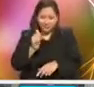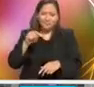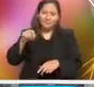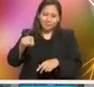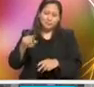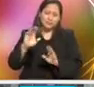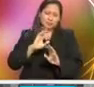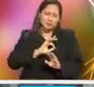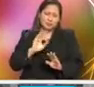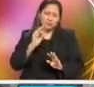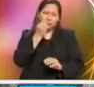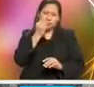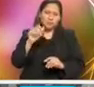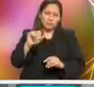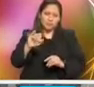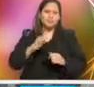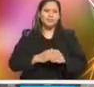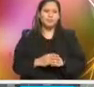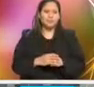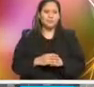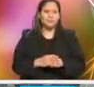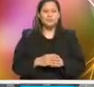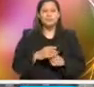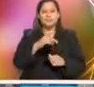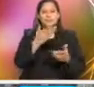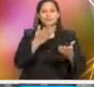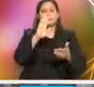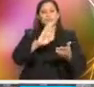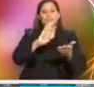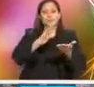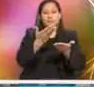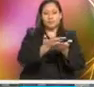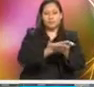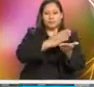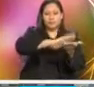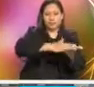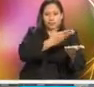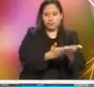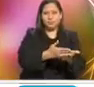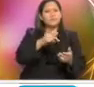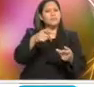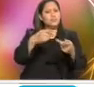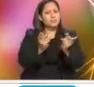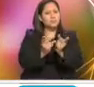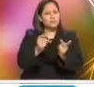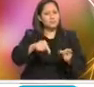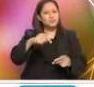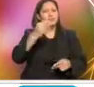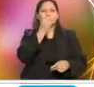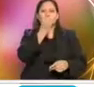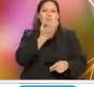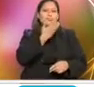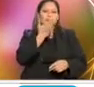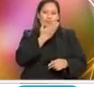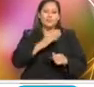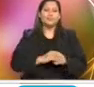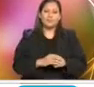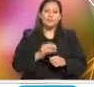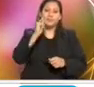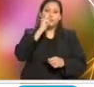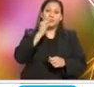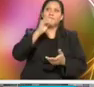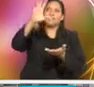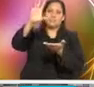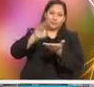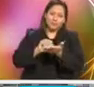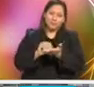está fantástica la para hacer opción. este platillo, una milanesa, Exacto. que es de los platillos más tradicionales que existen, ¿no, chef? Sí, bueno, decías de Italia, pero yo creo que